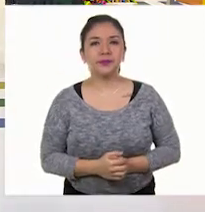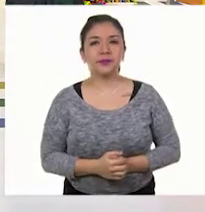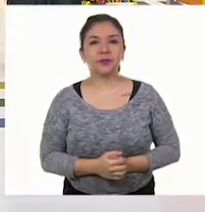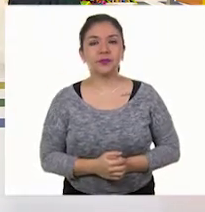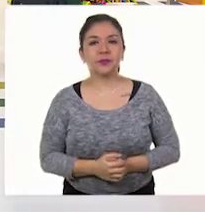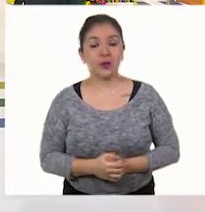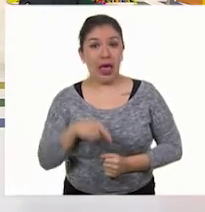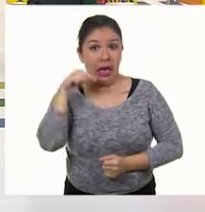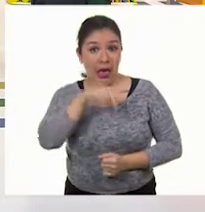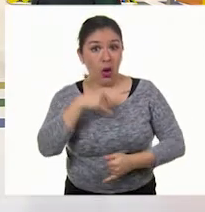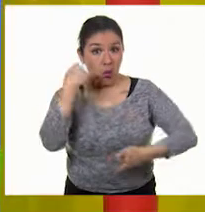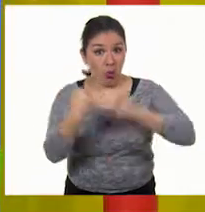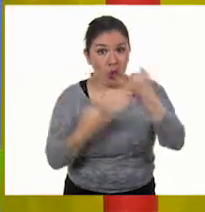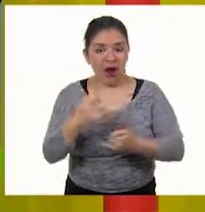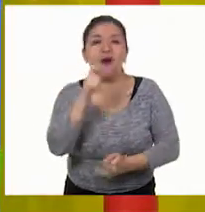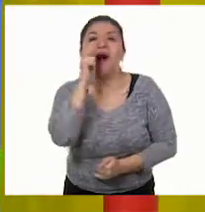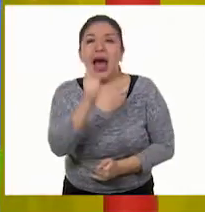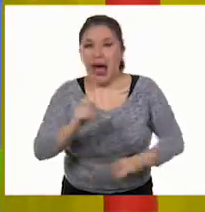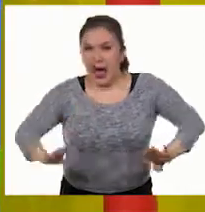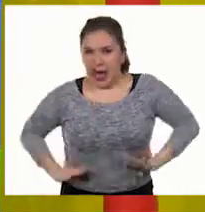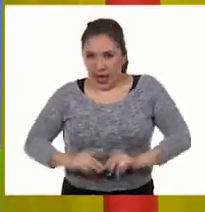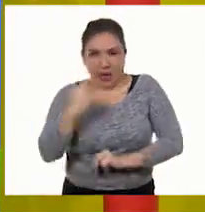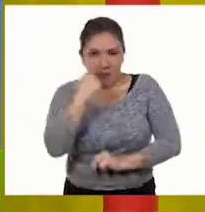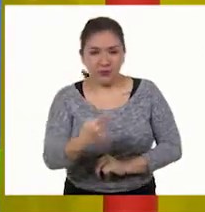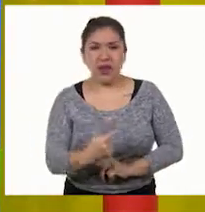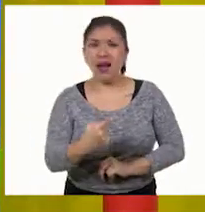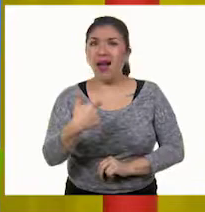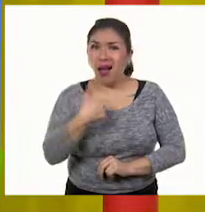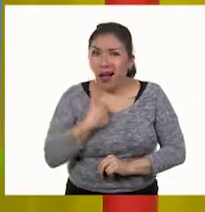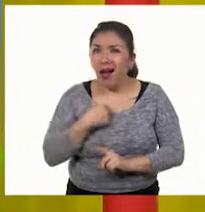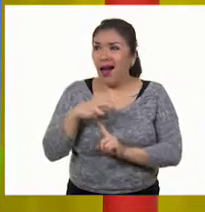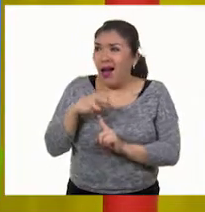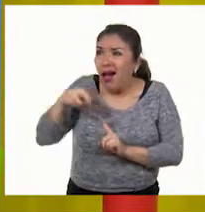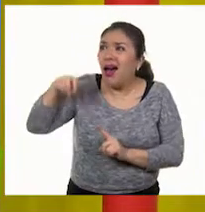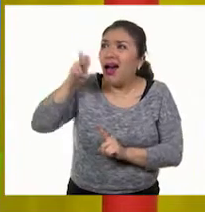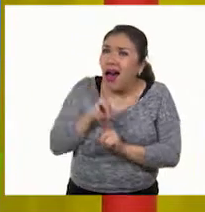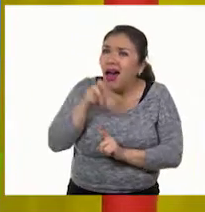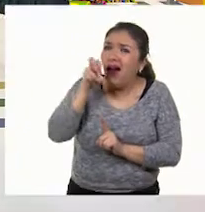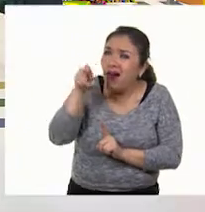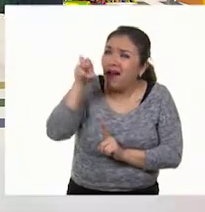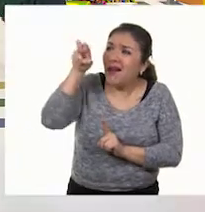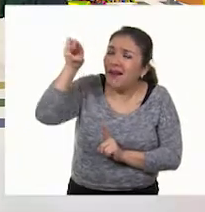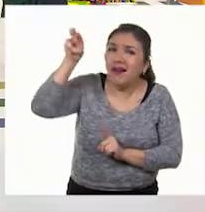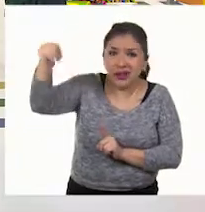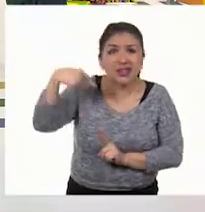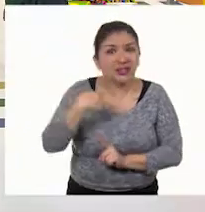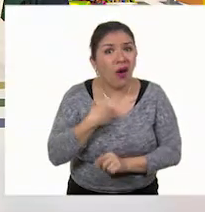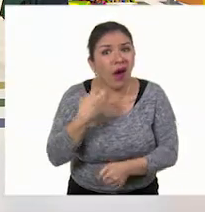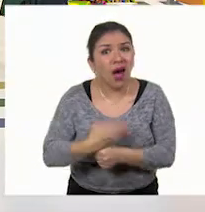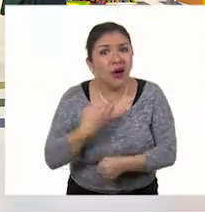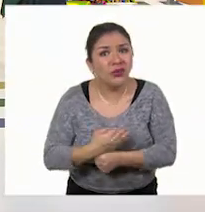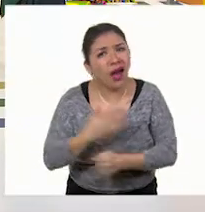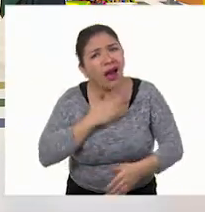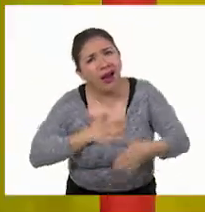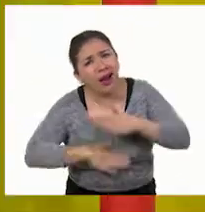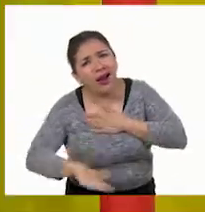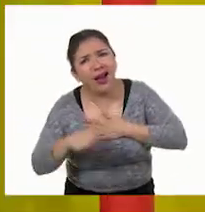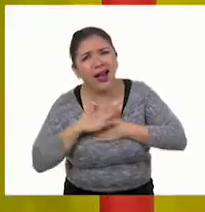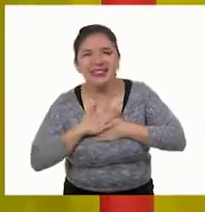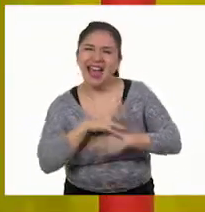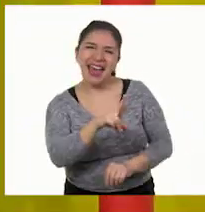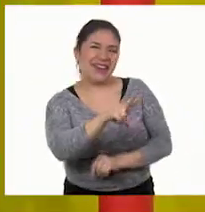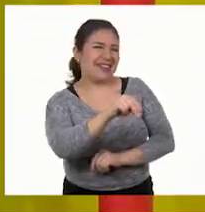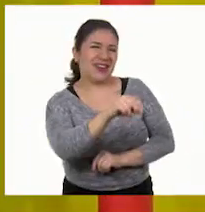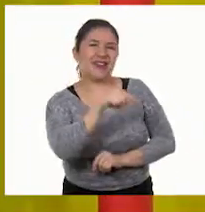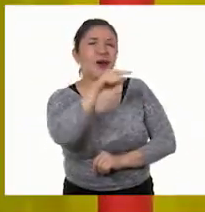Y el juego es así. ¿Nos vamos a cansar? ¿Vamos a subir algo? ¿Vamos a qué, perdón? ¿Vamos a subir algo? ¿Nos vamos a cansar? No,